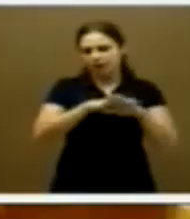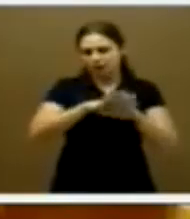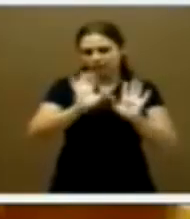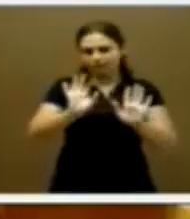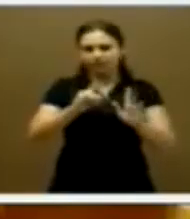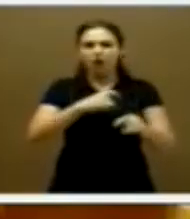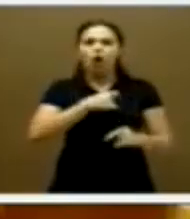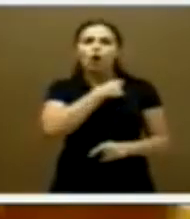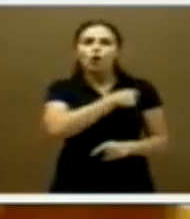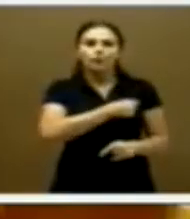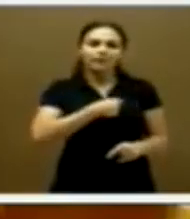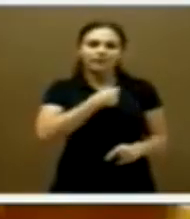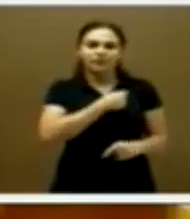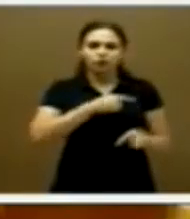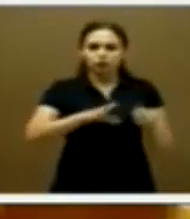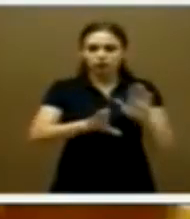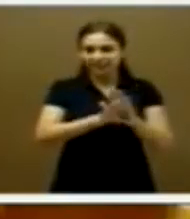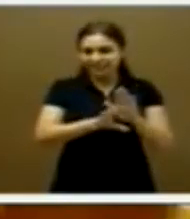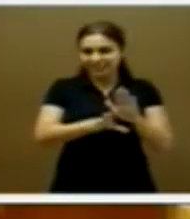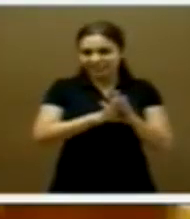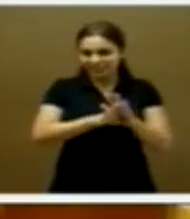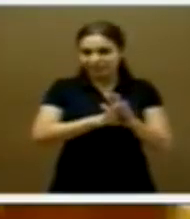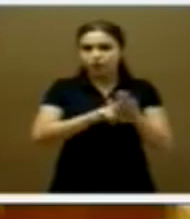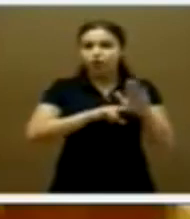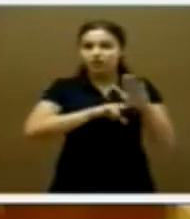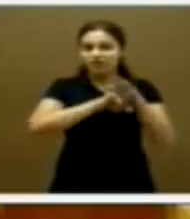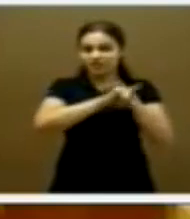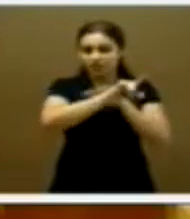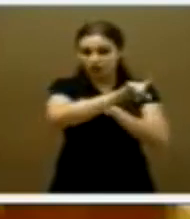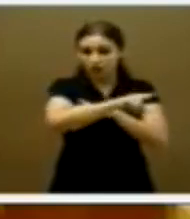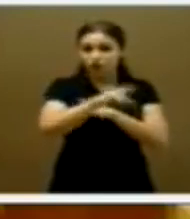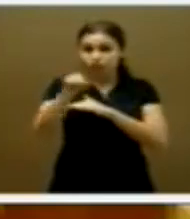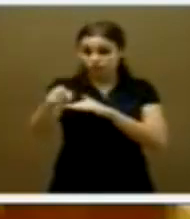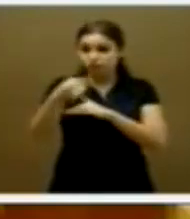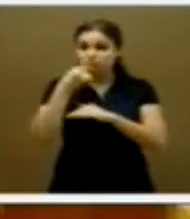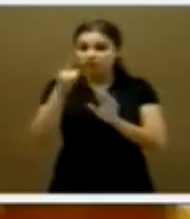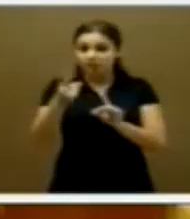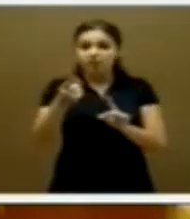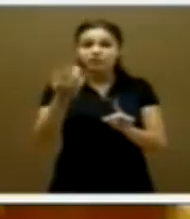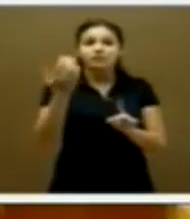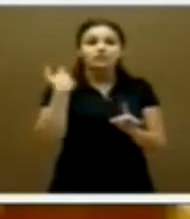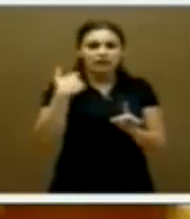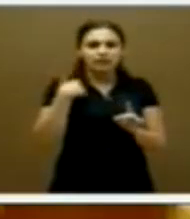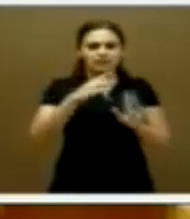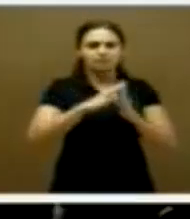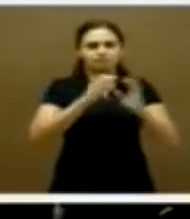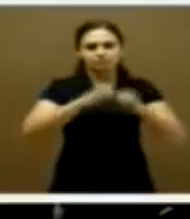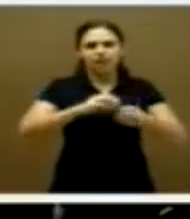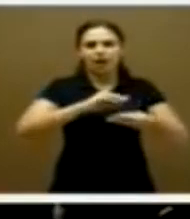la Comisión de Seguimiento y Desarrollo a que hace referencia ya se ha constituido.